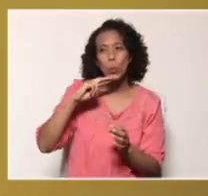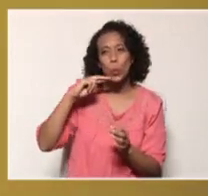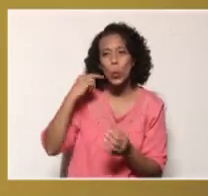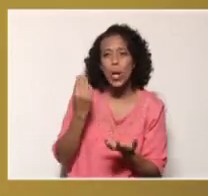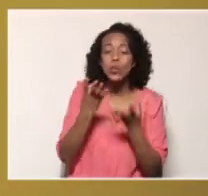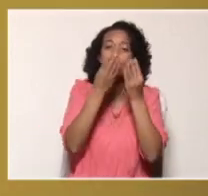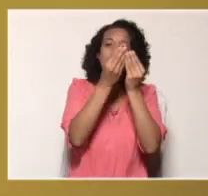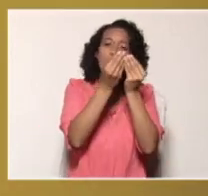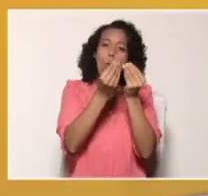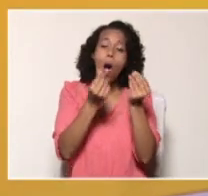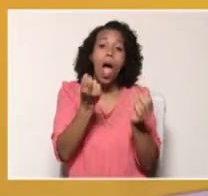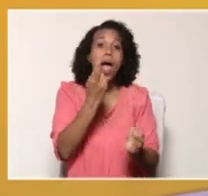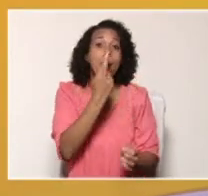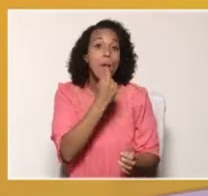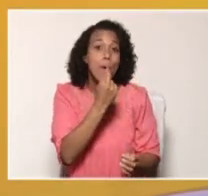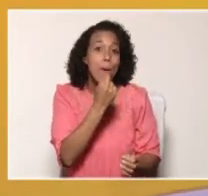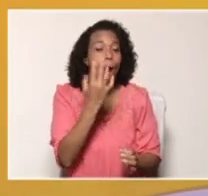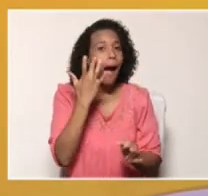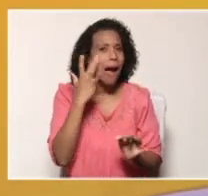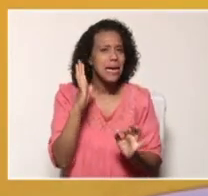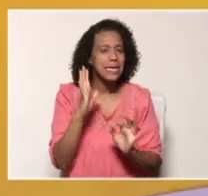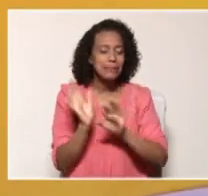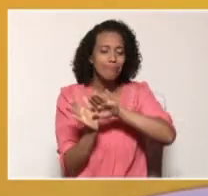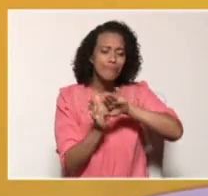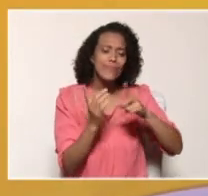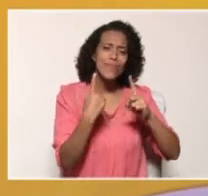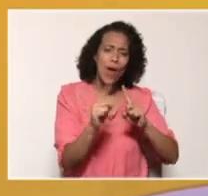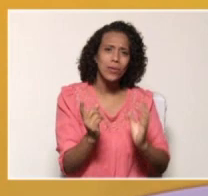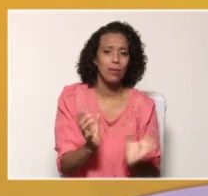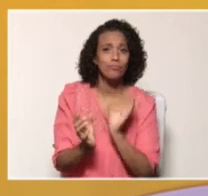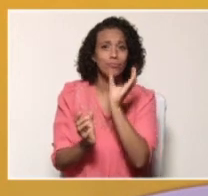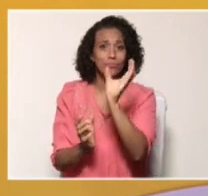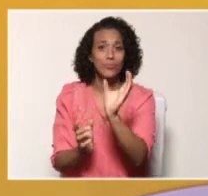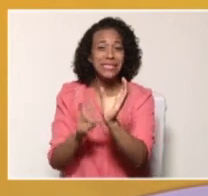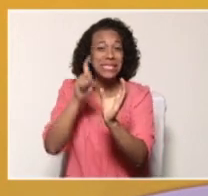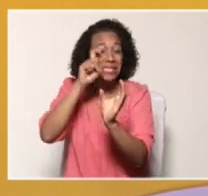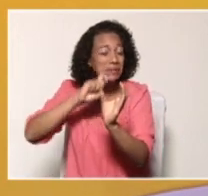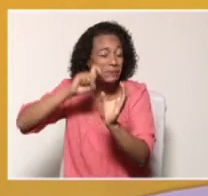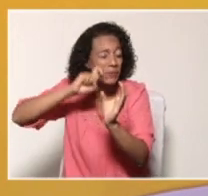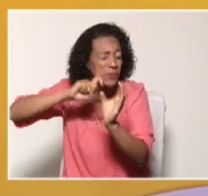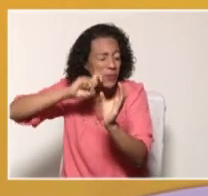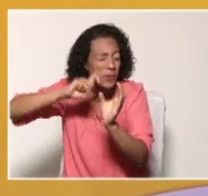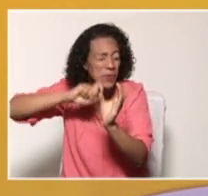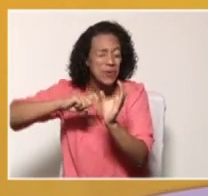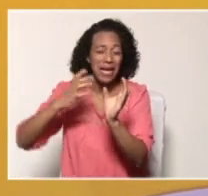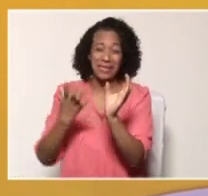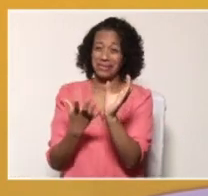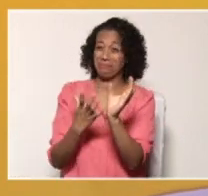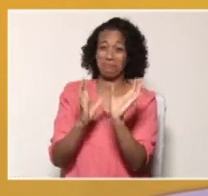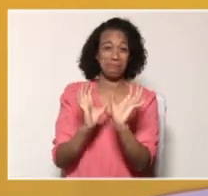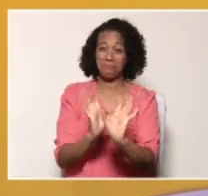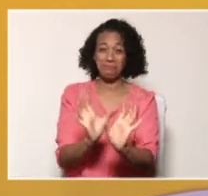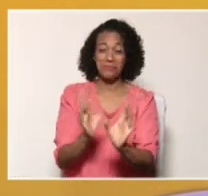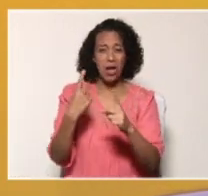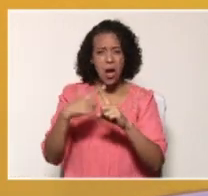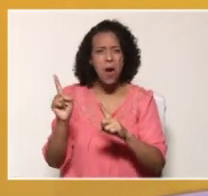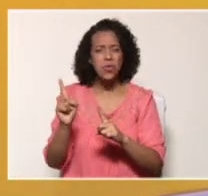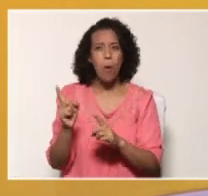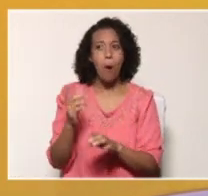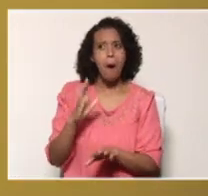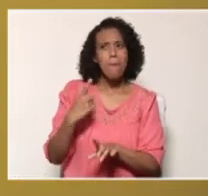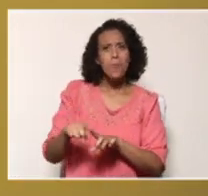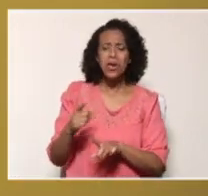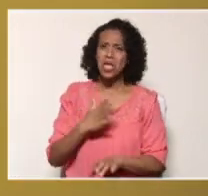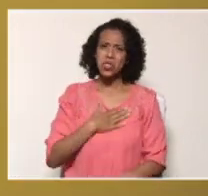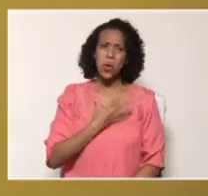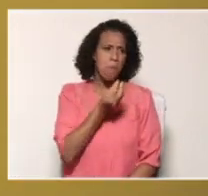es suave. ¿Y qué te parece si también le muestras la cebolla? Muchas veces nosotros no le mostramos otros tipos de alimentos a